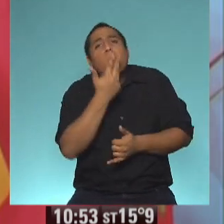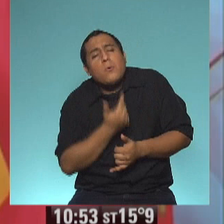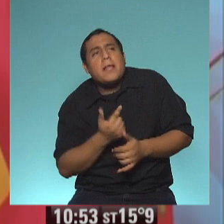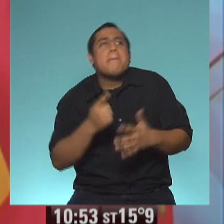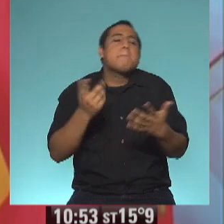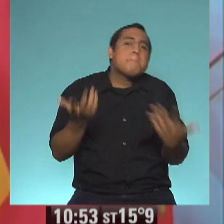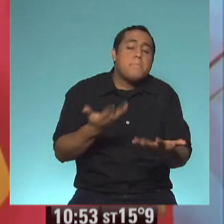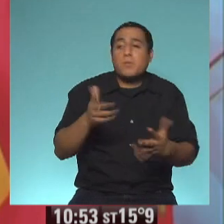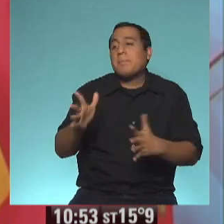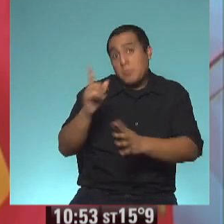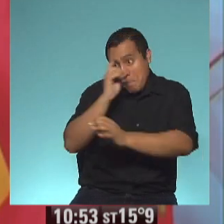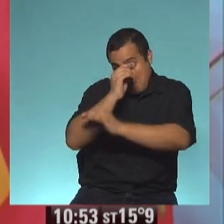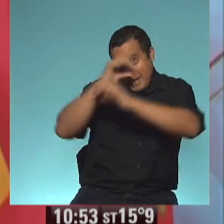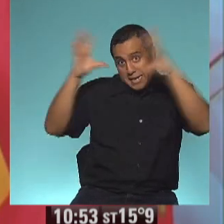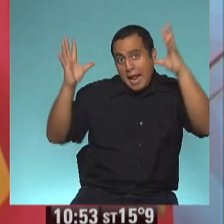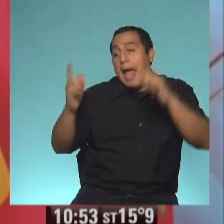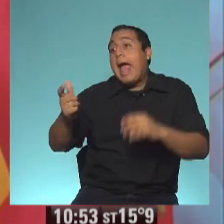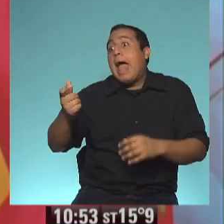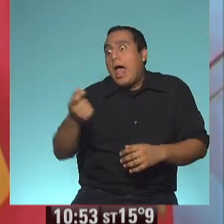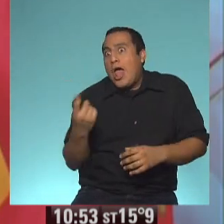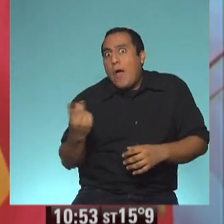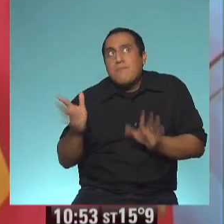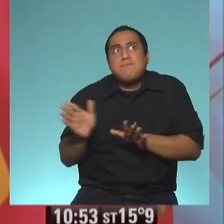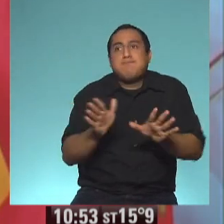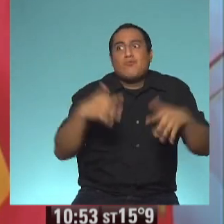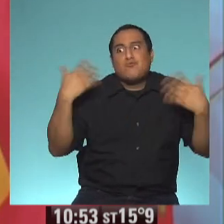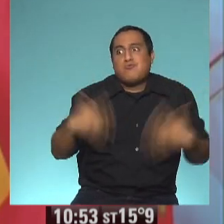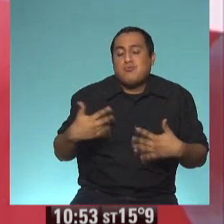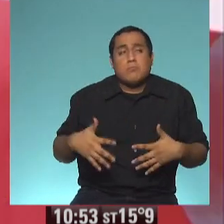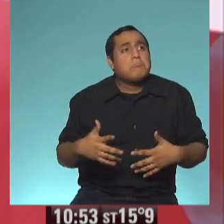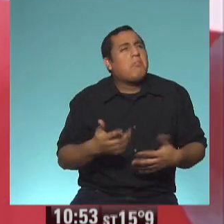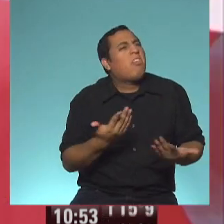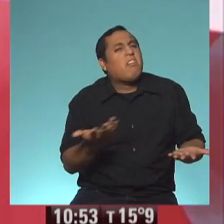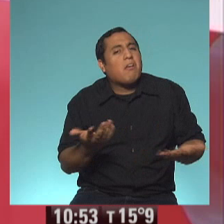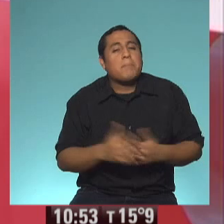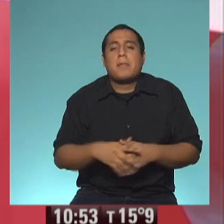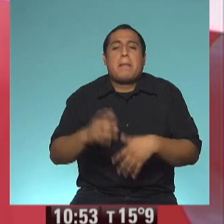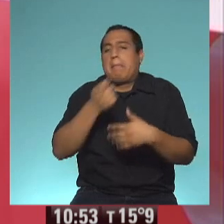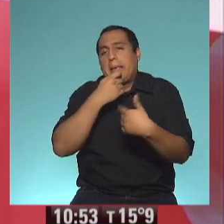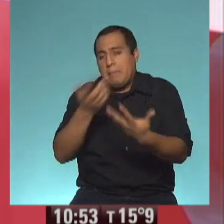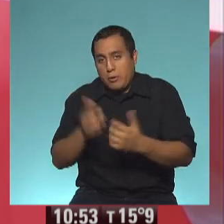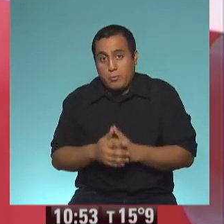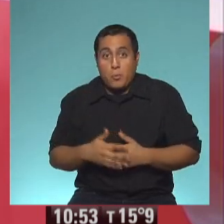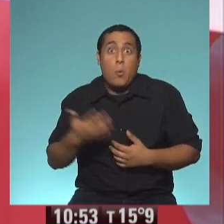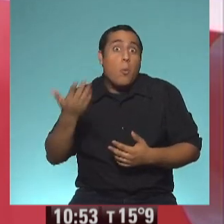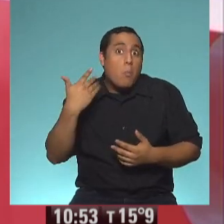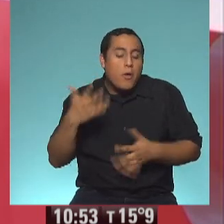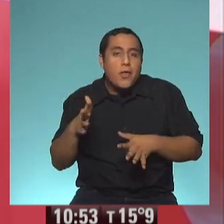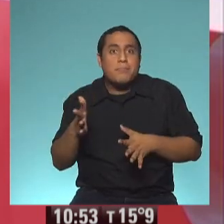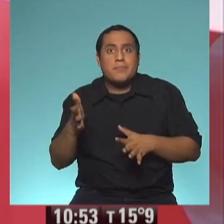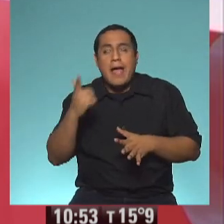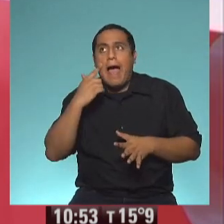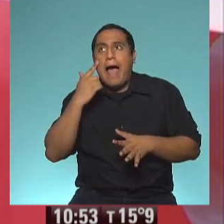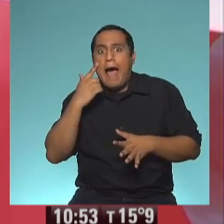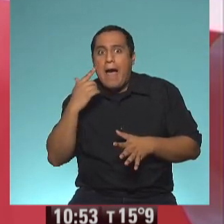imagínate las cosas que podríamos hacer por ejemplo podríamos organizar un ataque